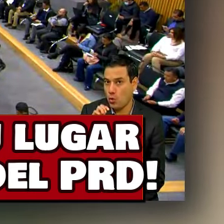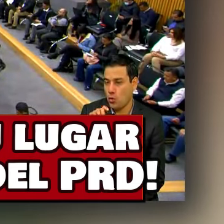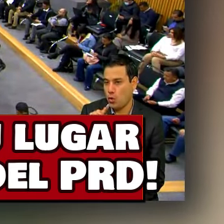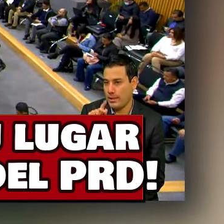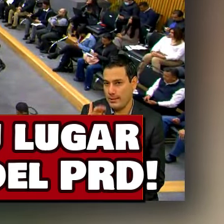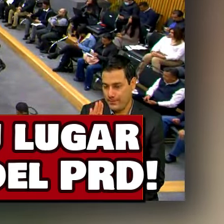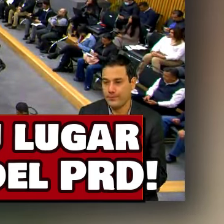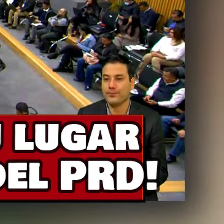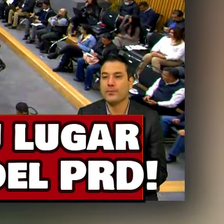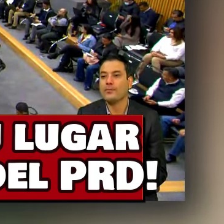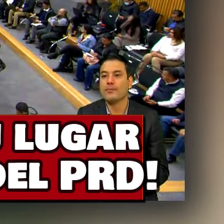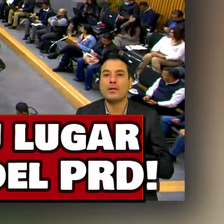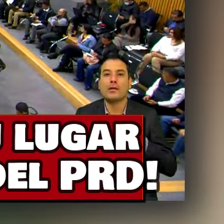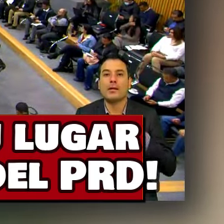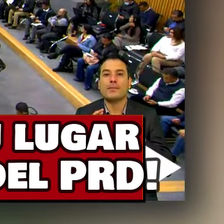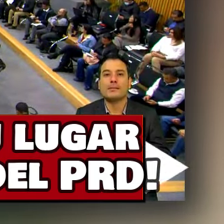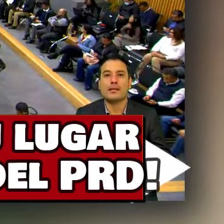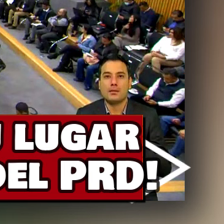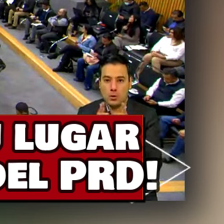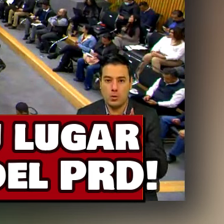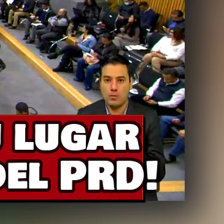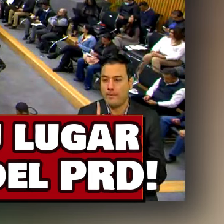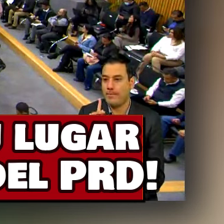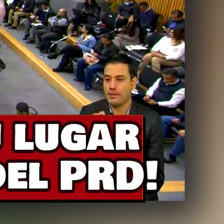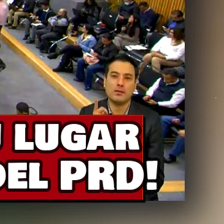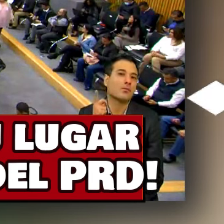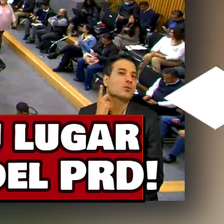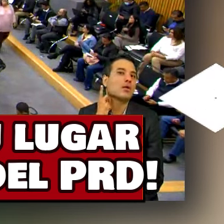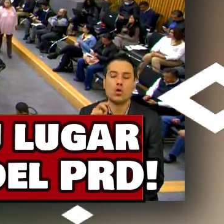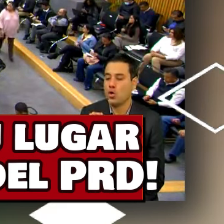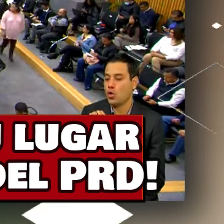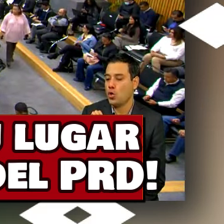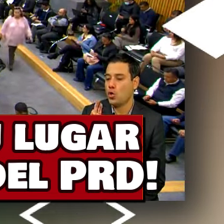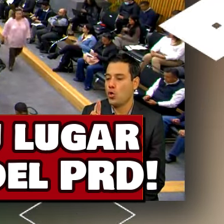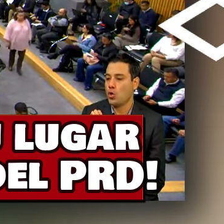palabra el representante del Poder Legislativo del Partido del Trabajo, diputado Fernández Noroña.